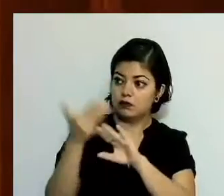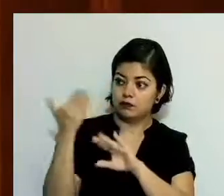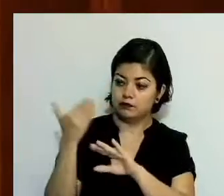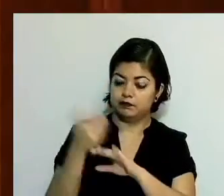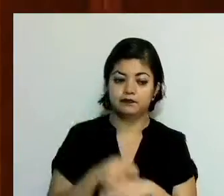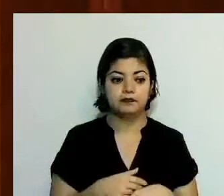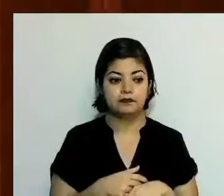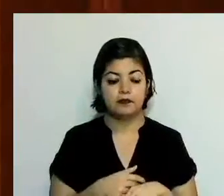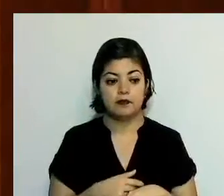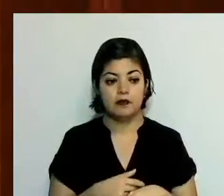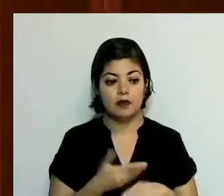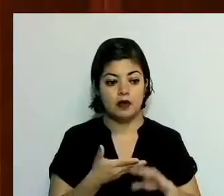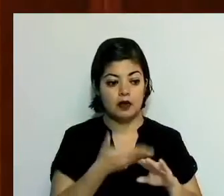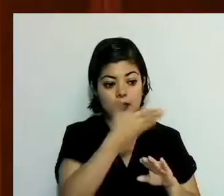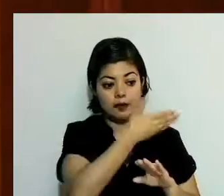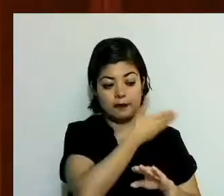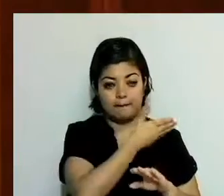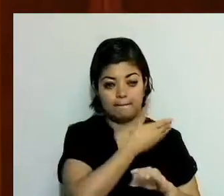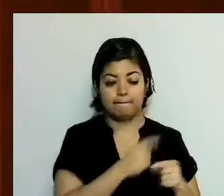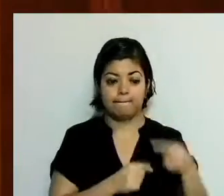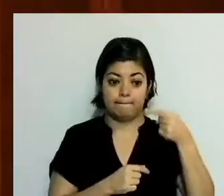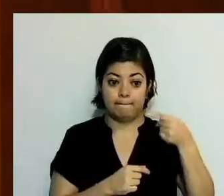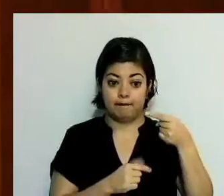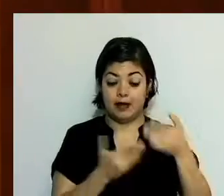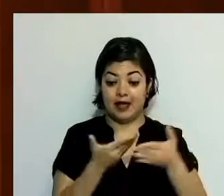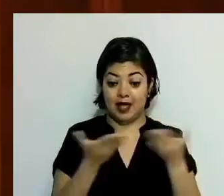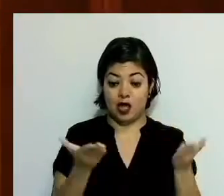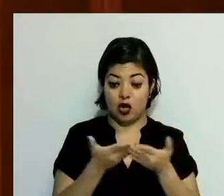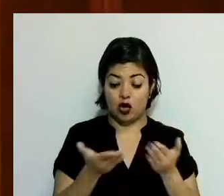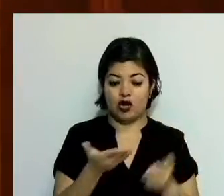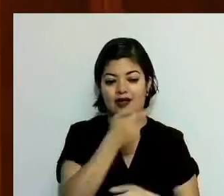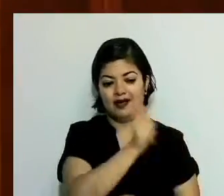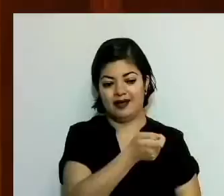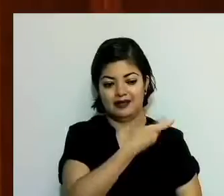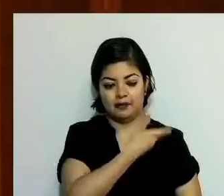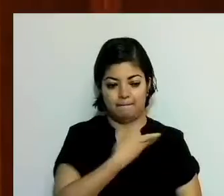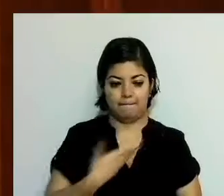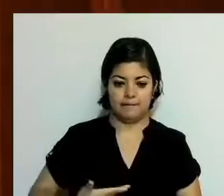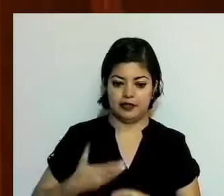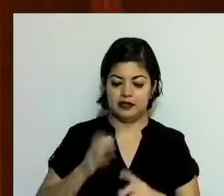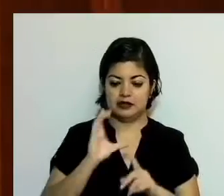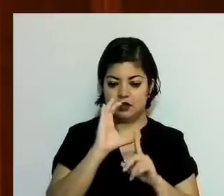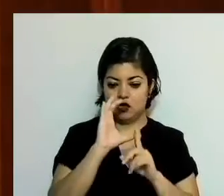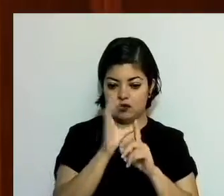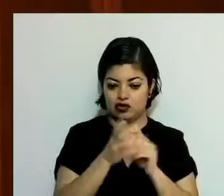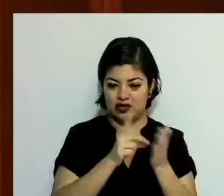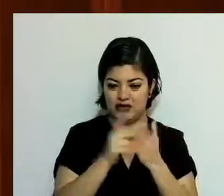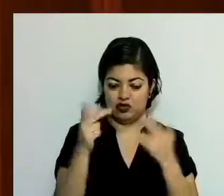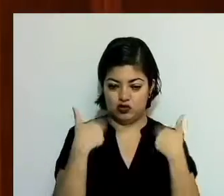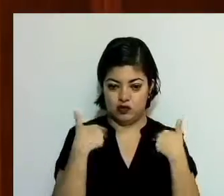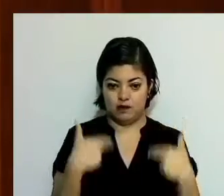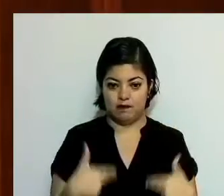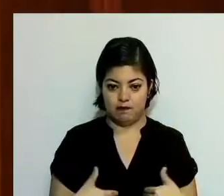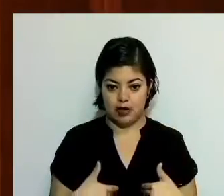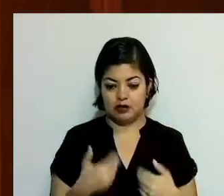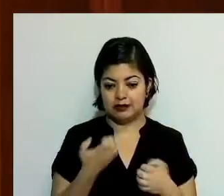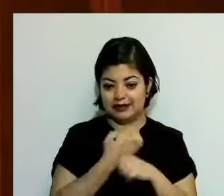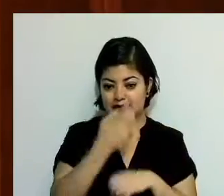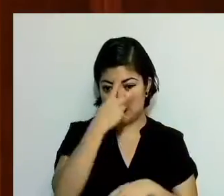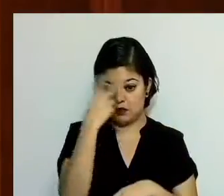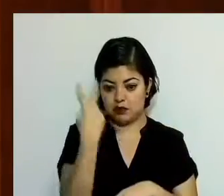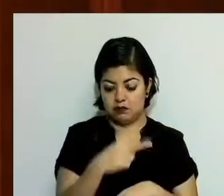Antecedentes. 1. El actual presidente de la Comisión de Derechos Humanos del Estado de México, de conformidad con el